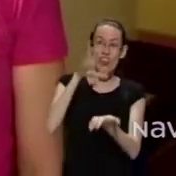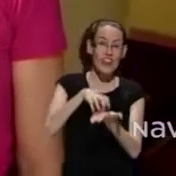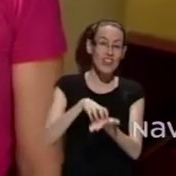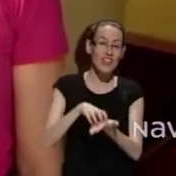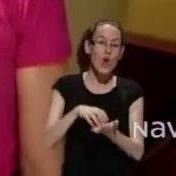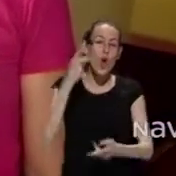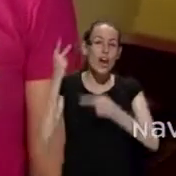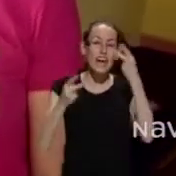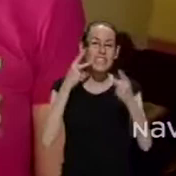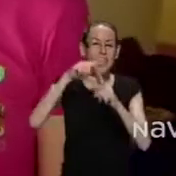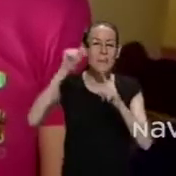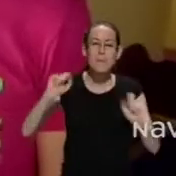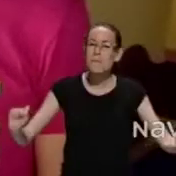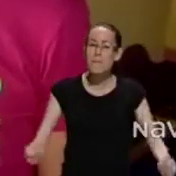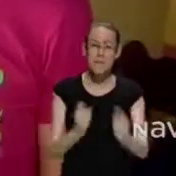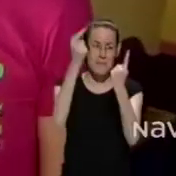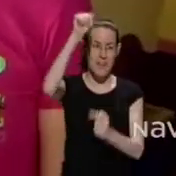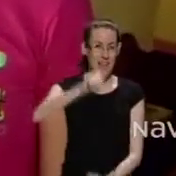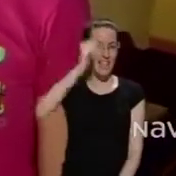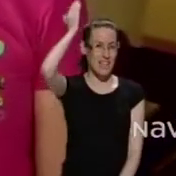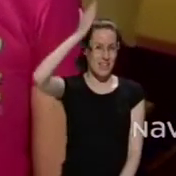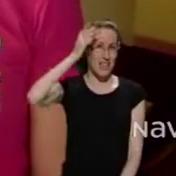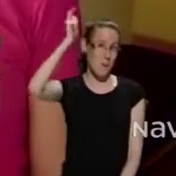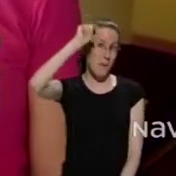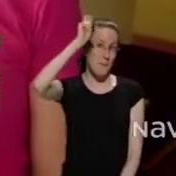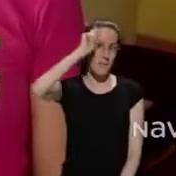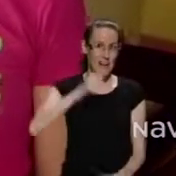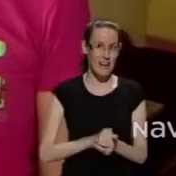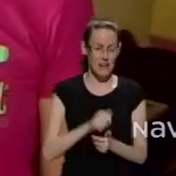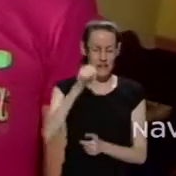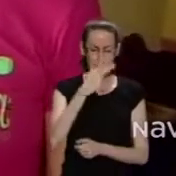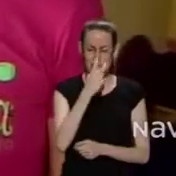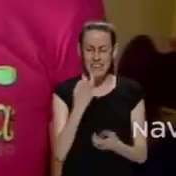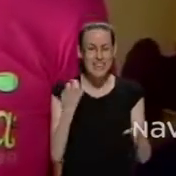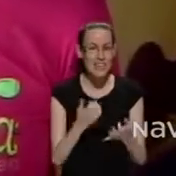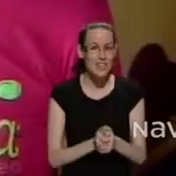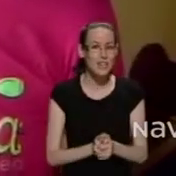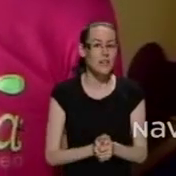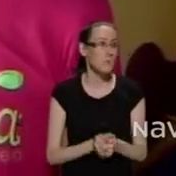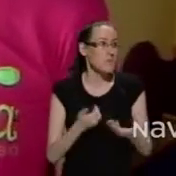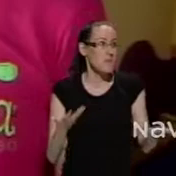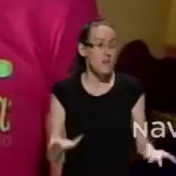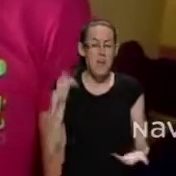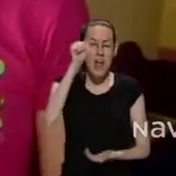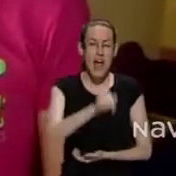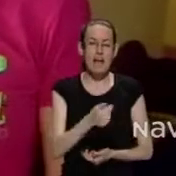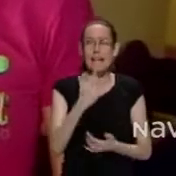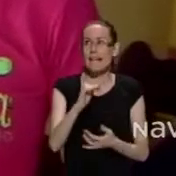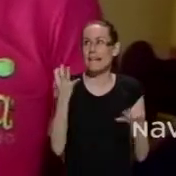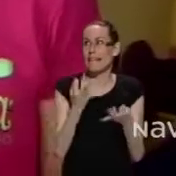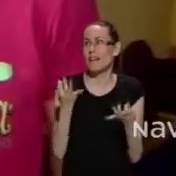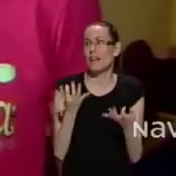restaurante macrobiótico de Pamplona. ¿Qué nos podemos encontrar aquí? Bueno, aquí podéis encontrar,